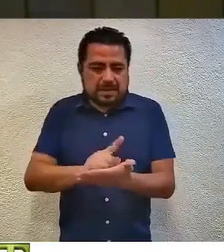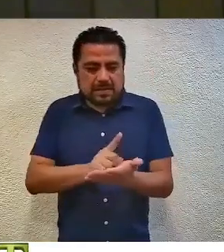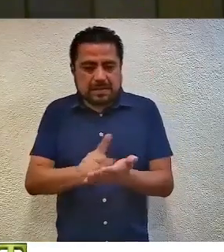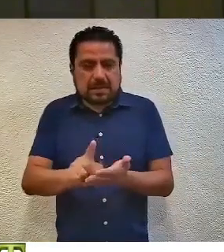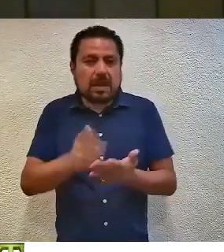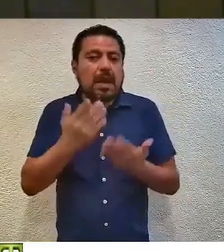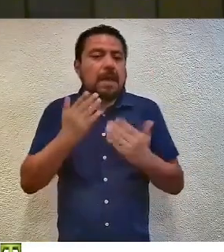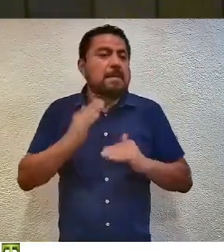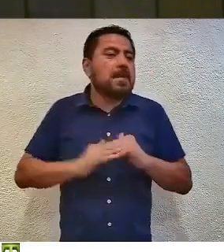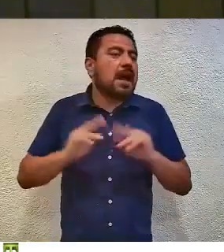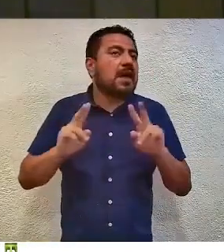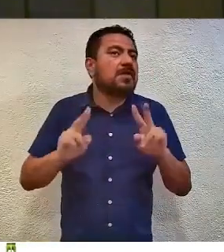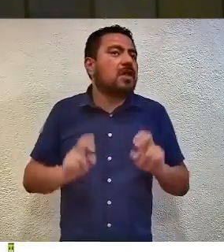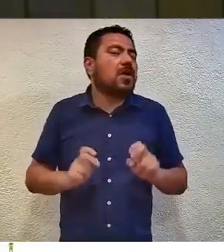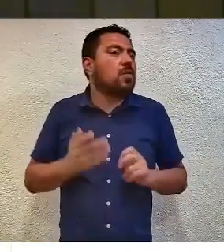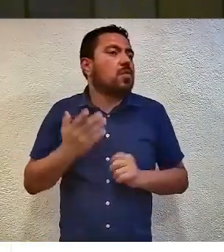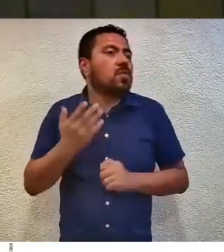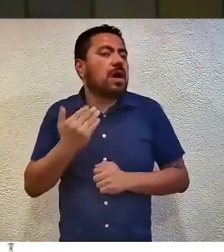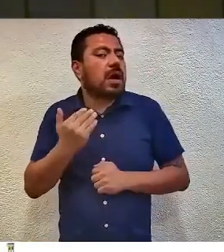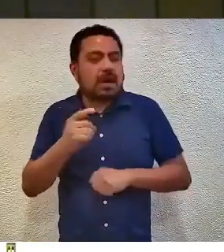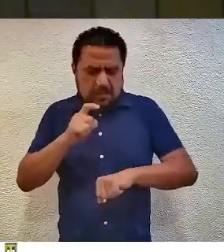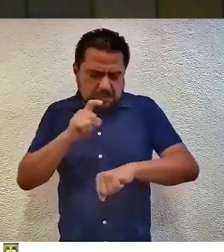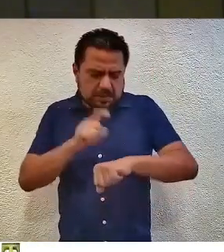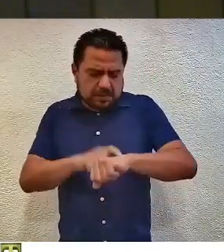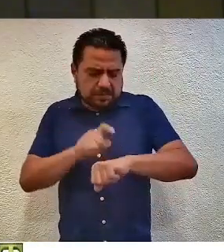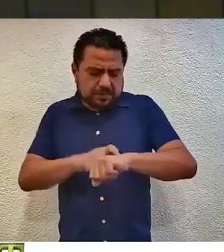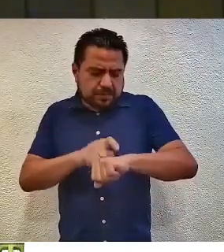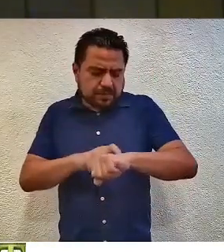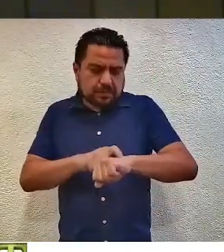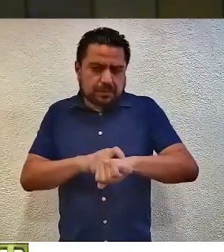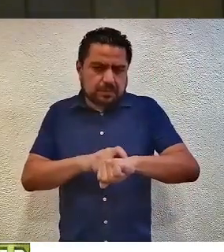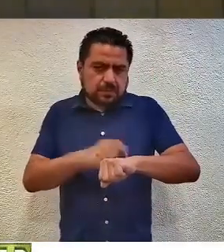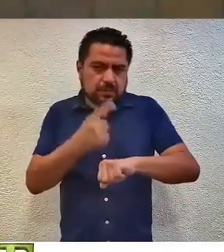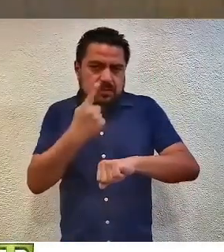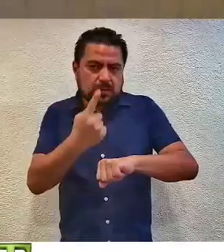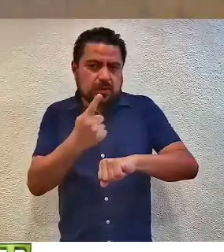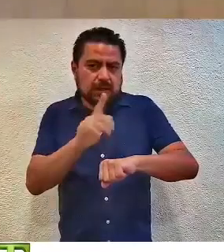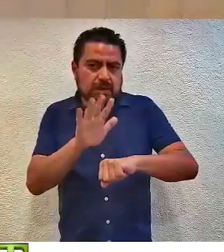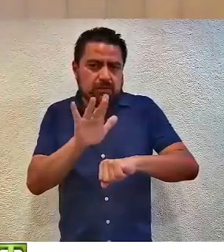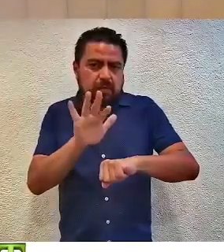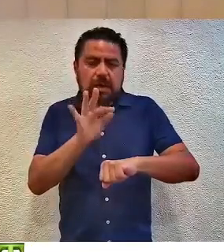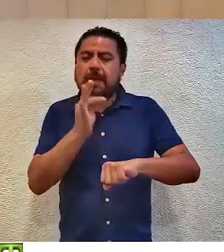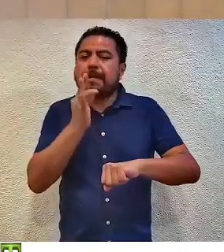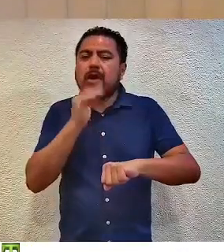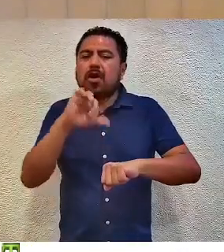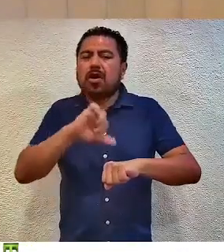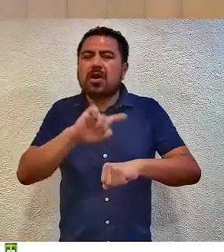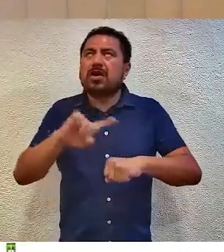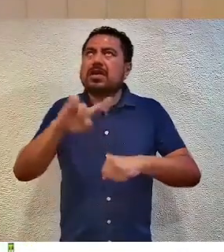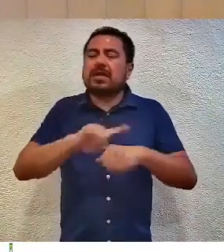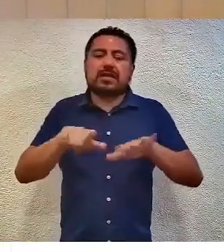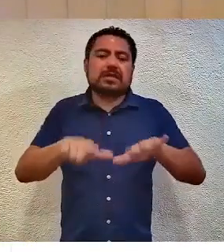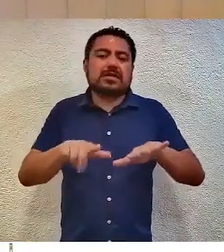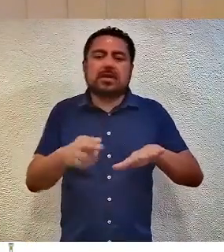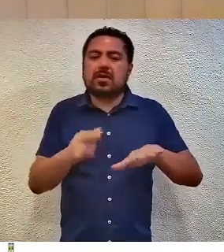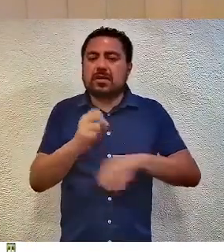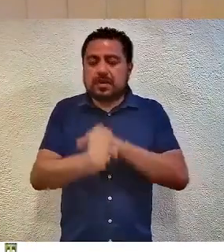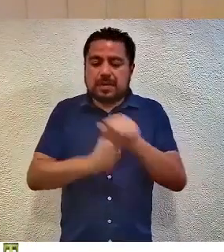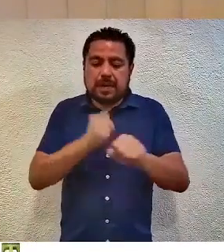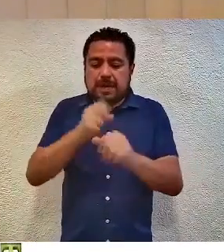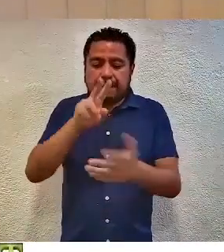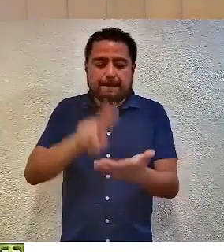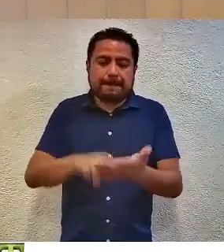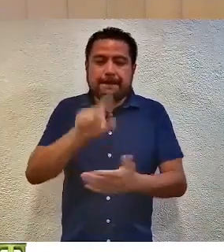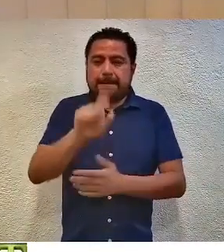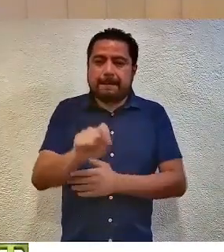no haber más asuntos que tratar, siendo las 13:50 del día 17 de noviembre de